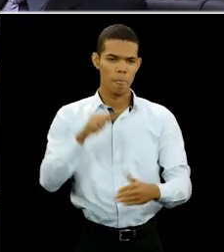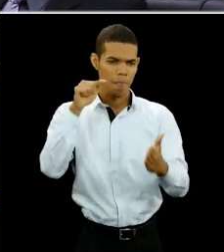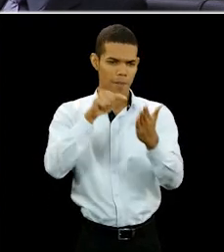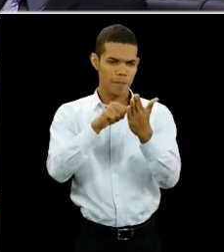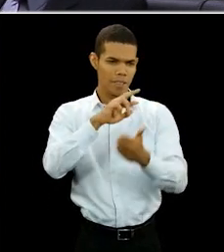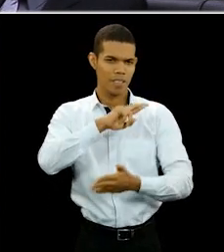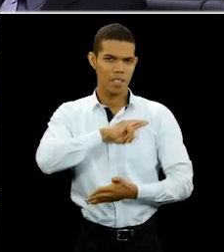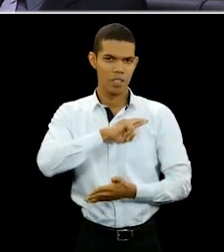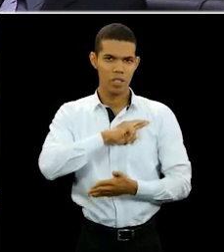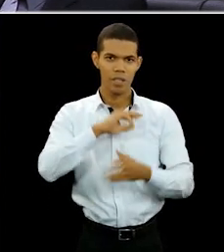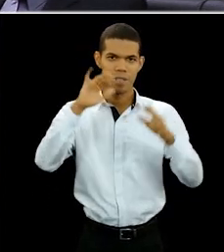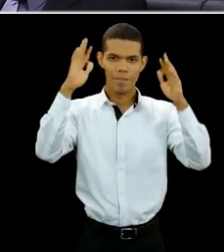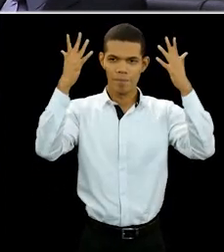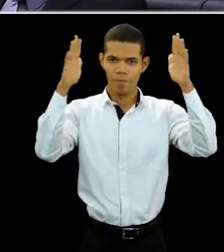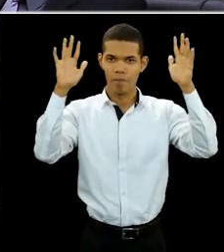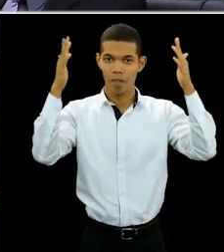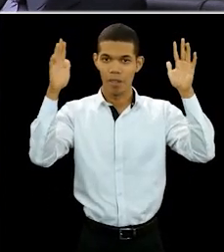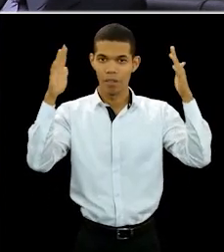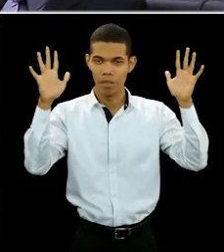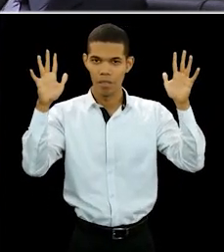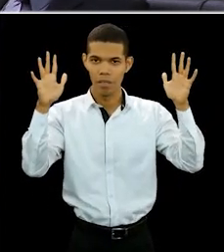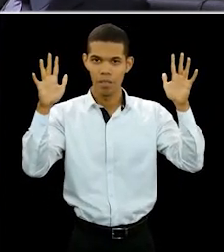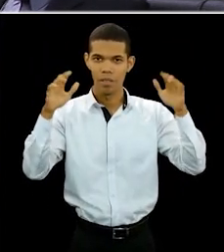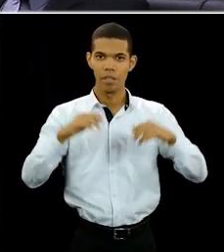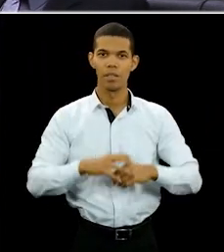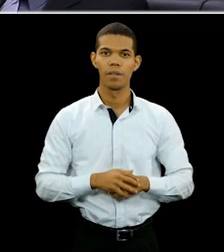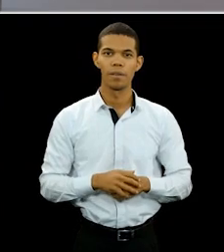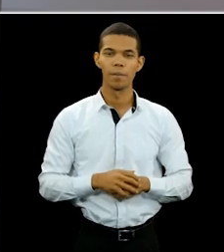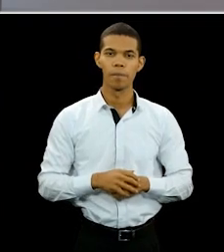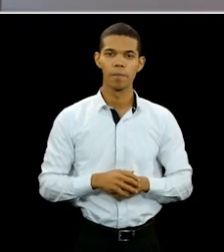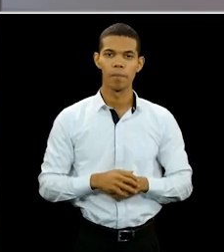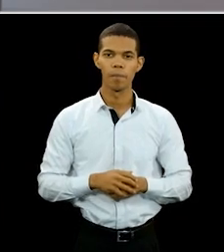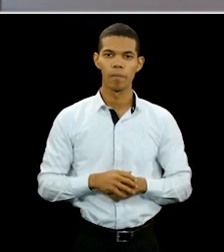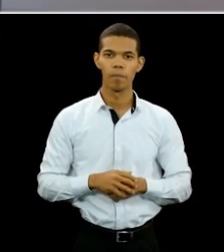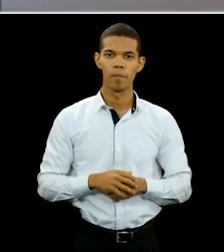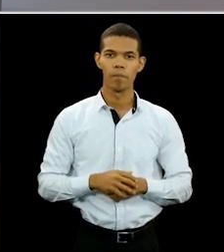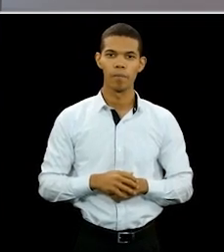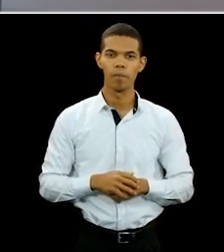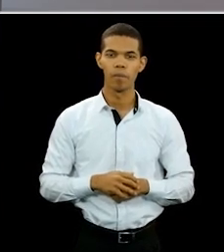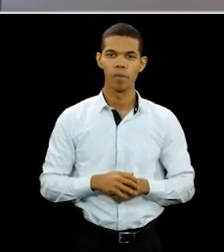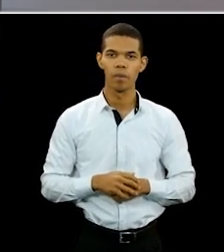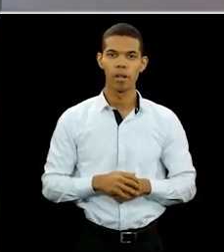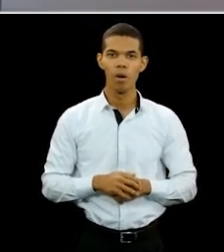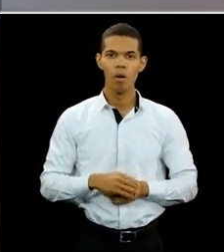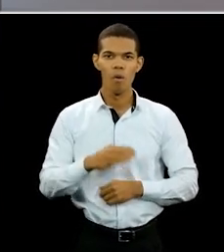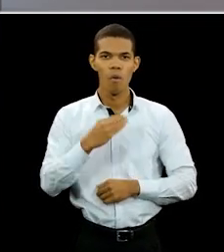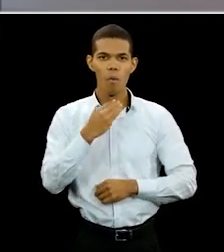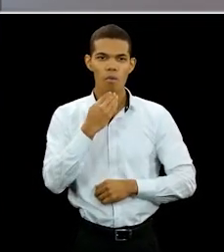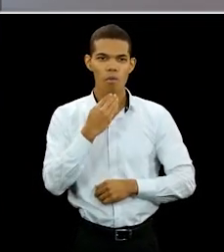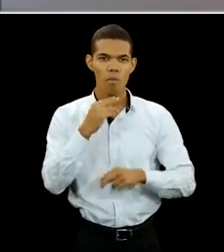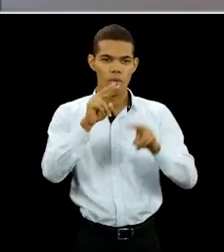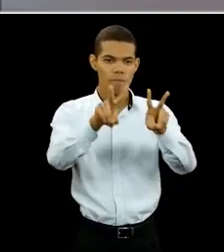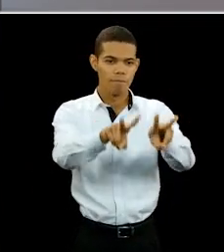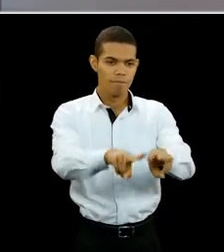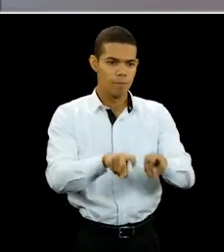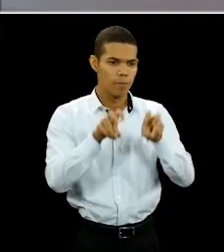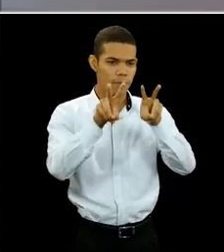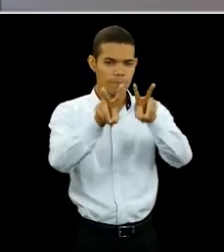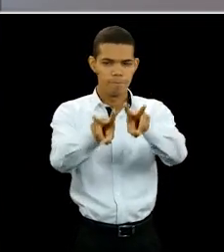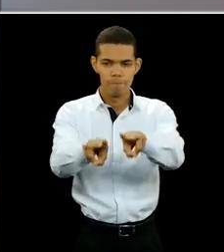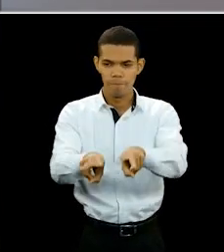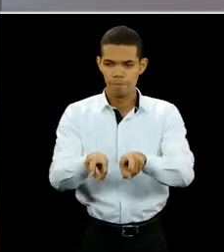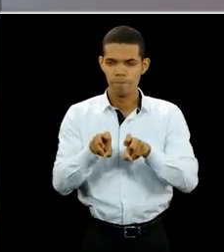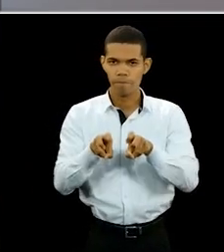de las fiestas que gabon a través de las eh el del ciclo Agrario todo eso comprendía no